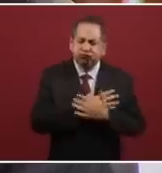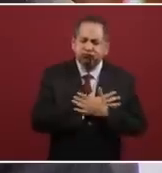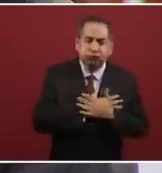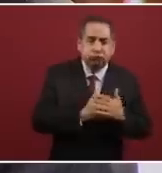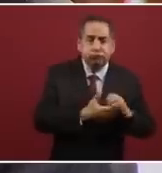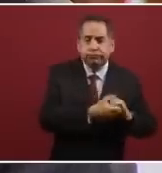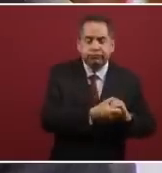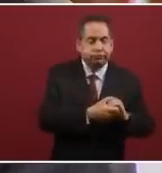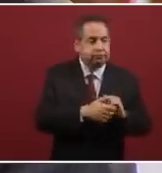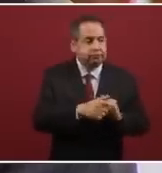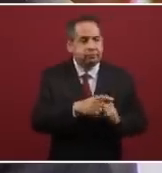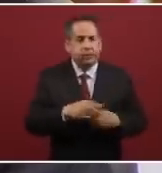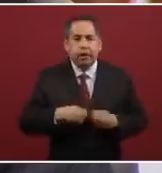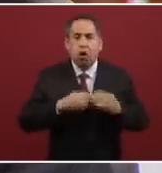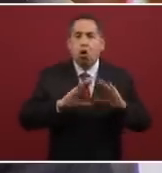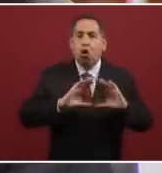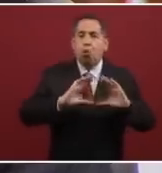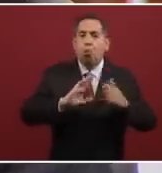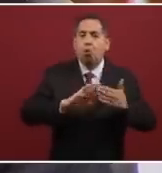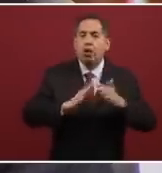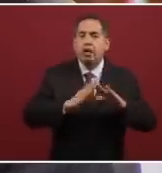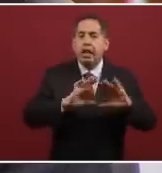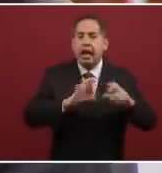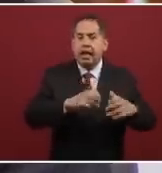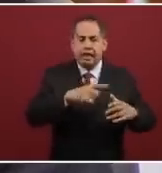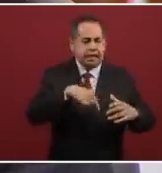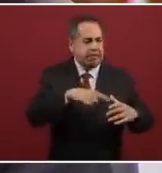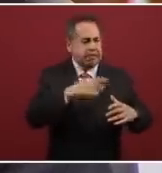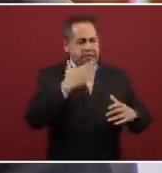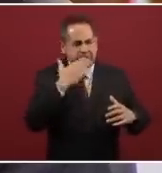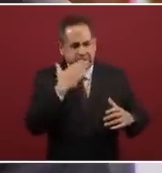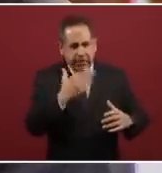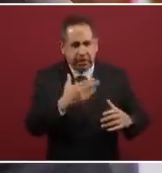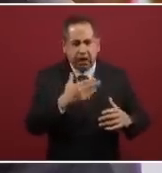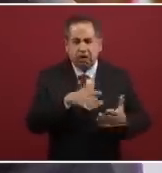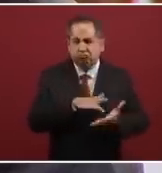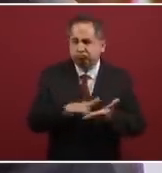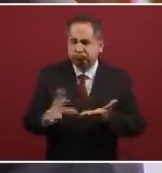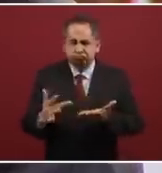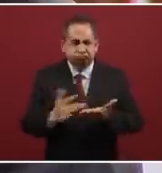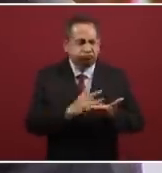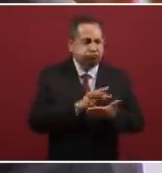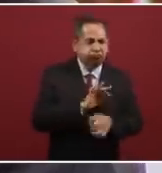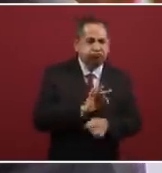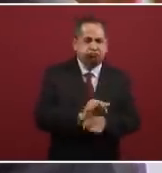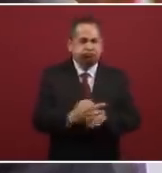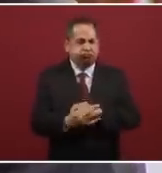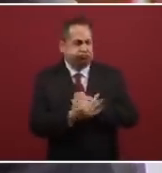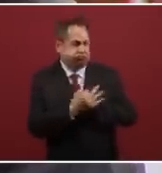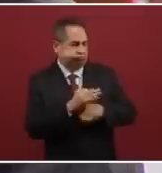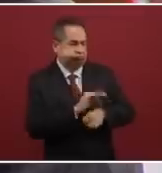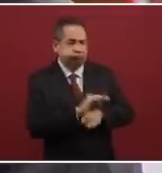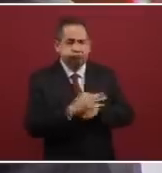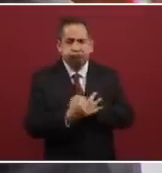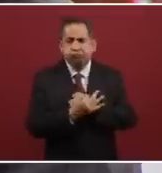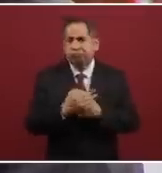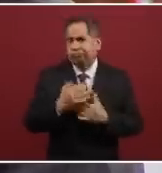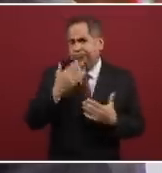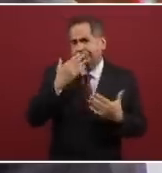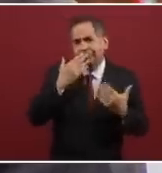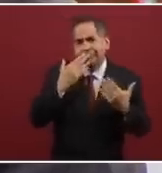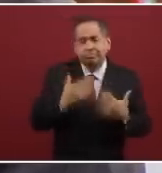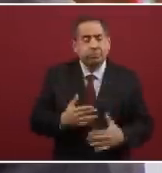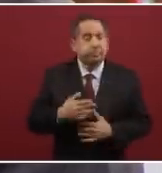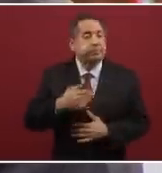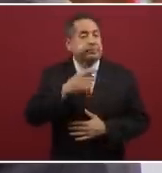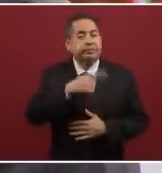que tiene una vida comunitaria. Ya hablé de la ayuda mutua y también